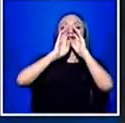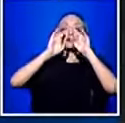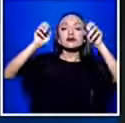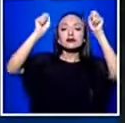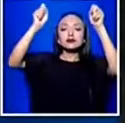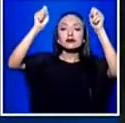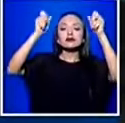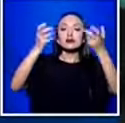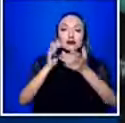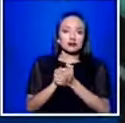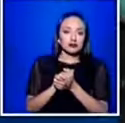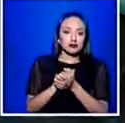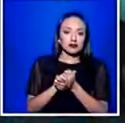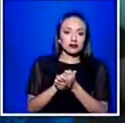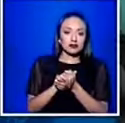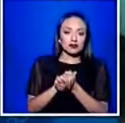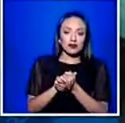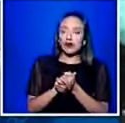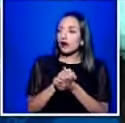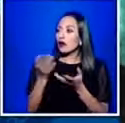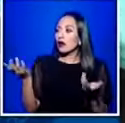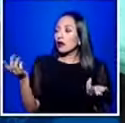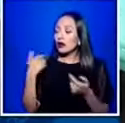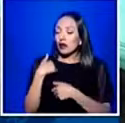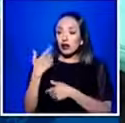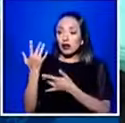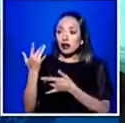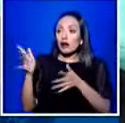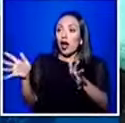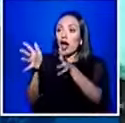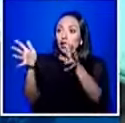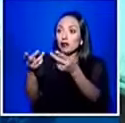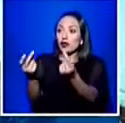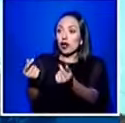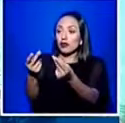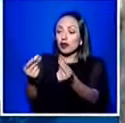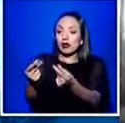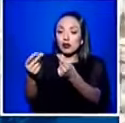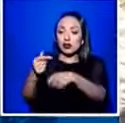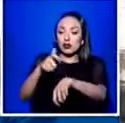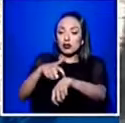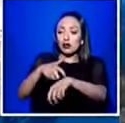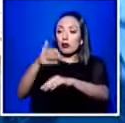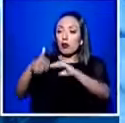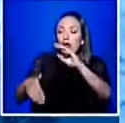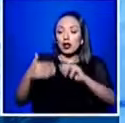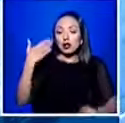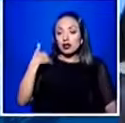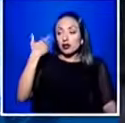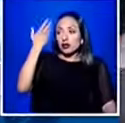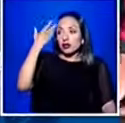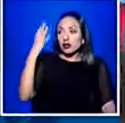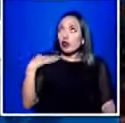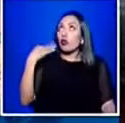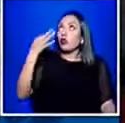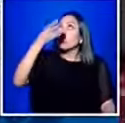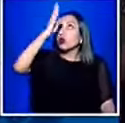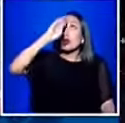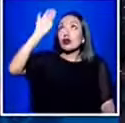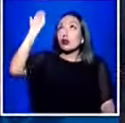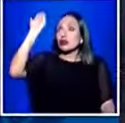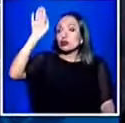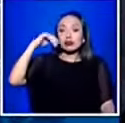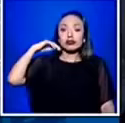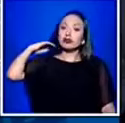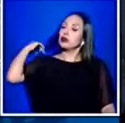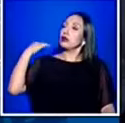no queda más. Ya no queda más darles ánimos para que sigan trabajando y esperar la voluntad de Dios, porque de las